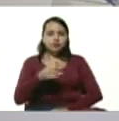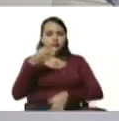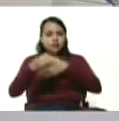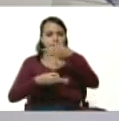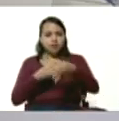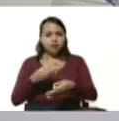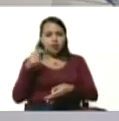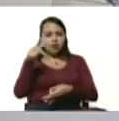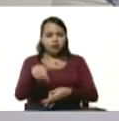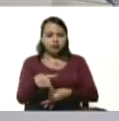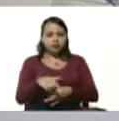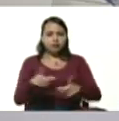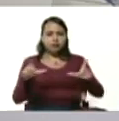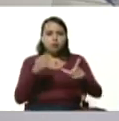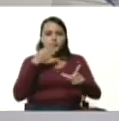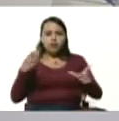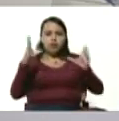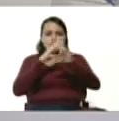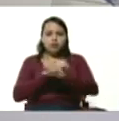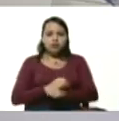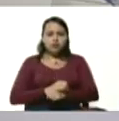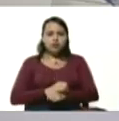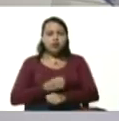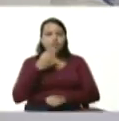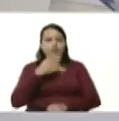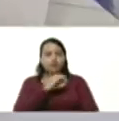por nuestra pantalla feliz noche y feliz fin de semana ¡Gracias!